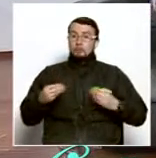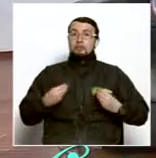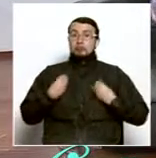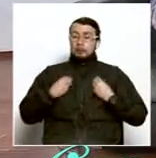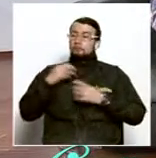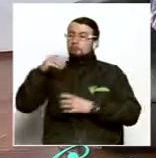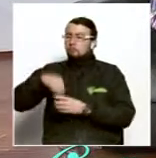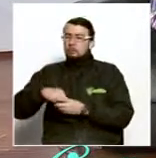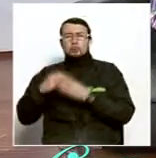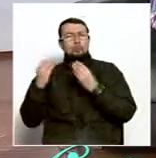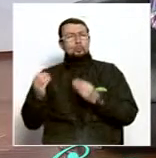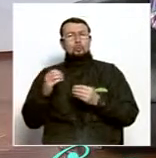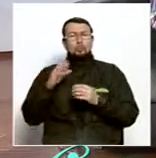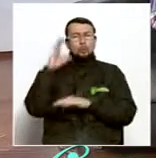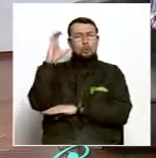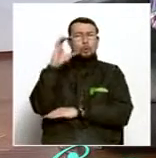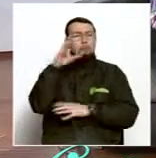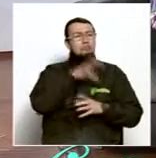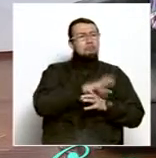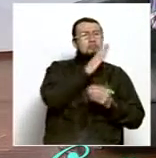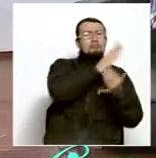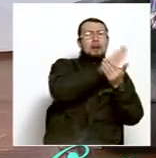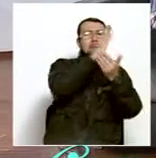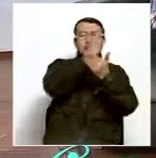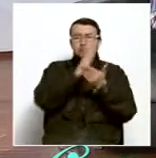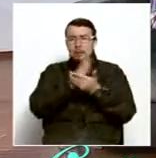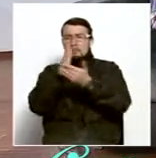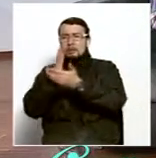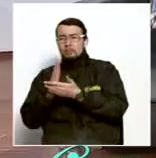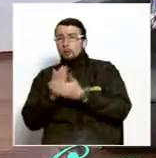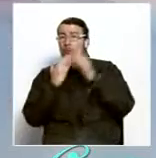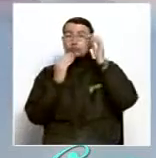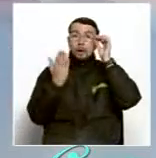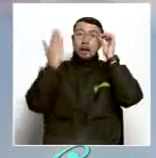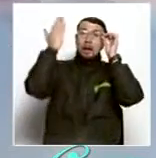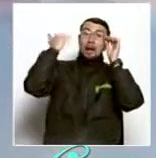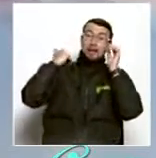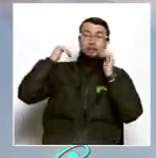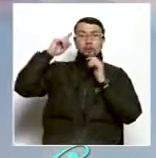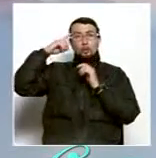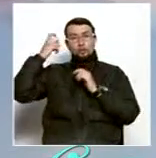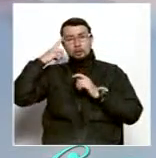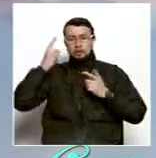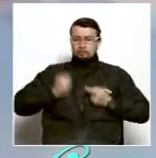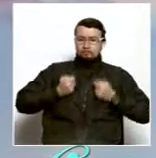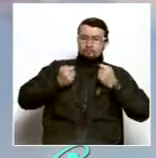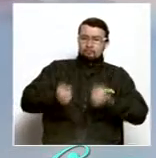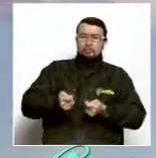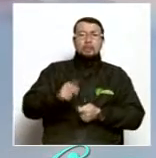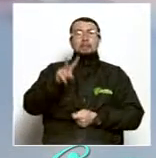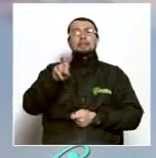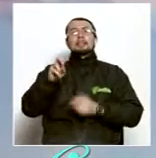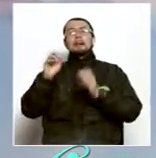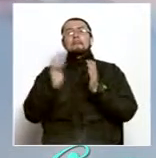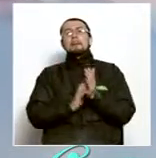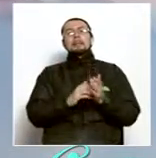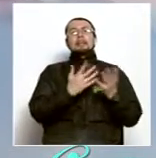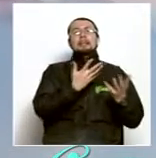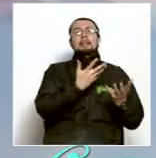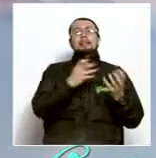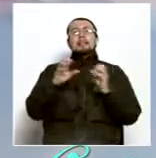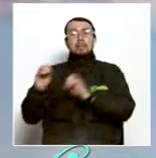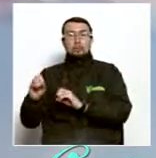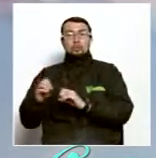recorrer muchas partes del país, en el anterior gobierno se entregaron más de 7.500